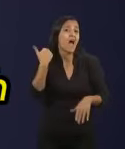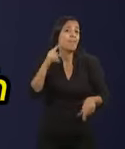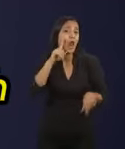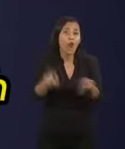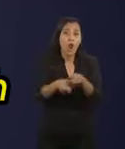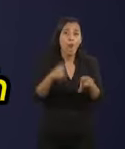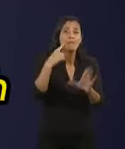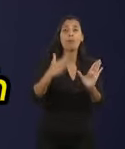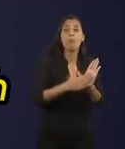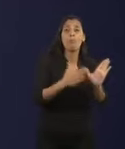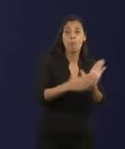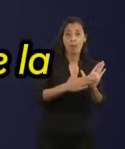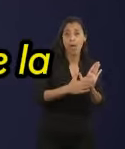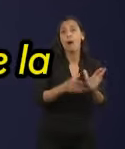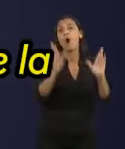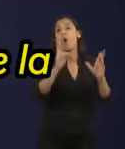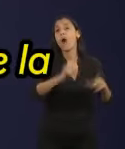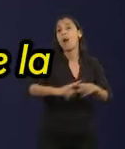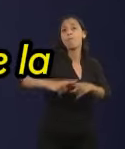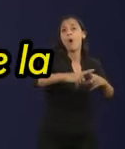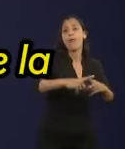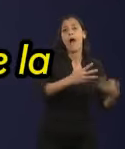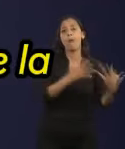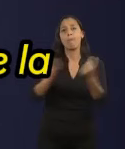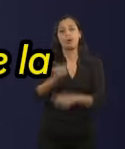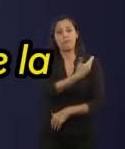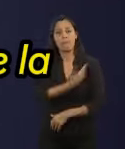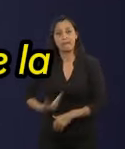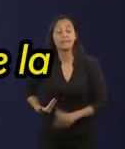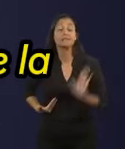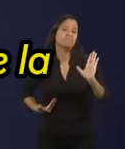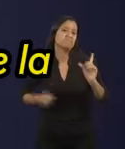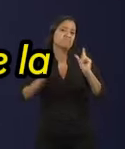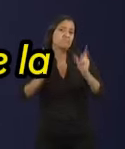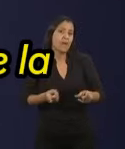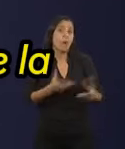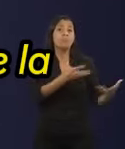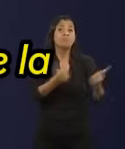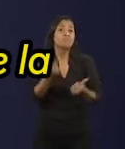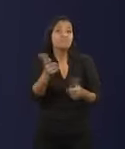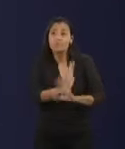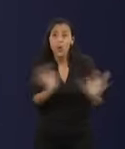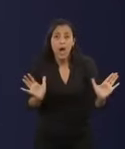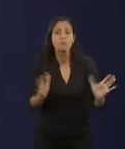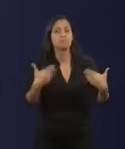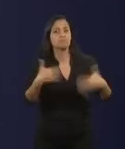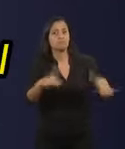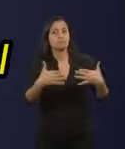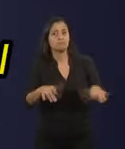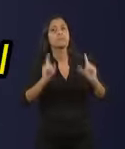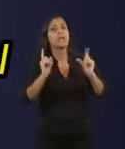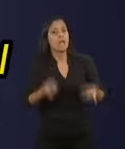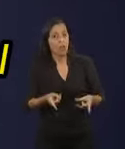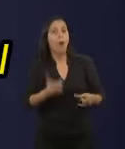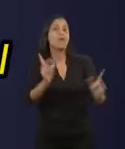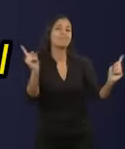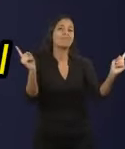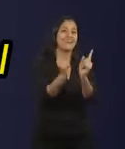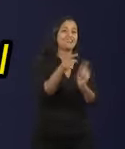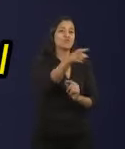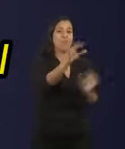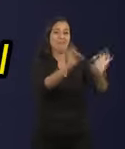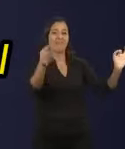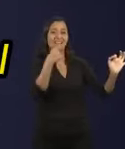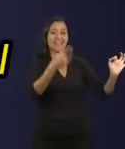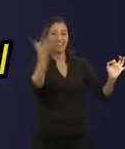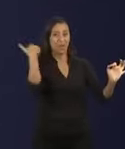nuevas gestiones no eh pero no implica que el no apoyo de la política tal vez resumido en esa frase que